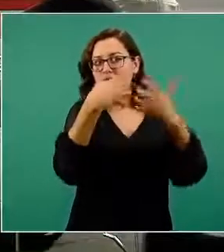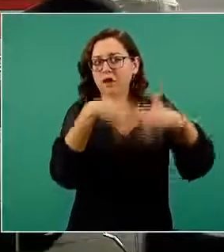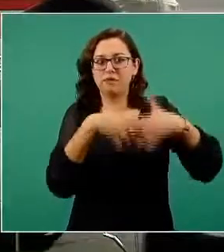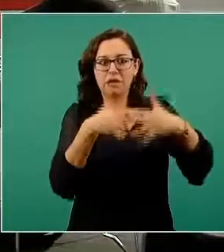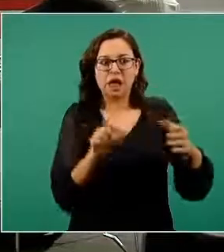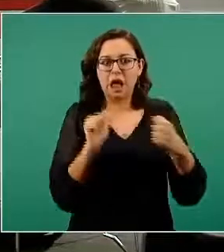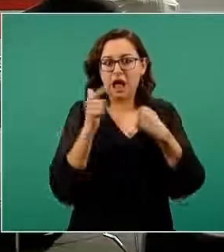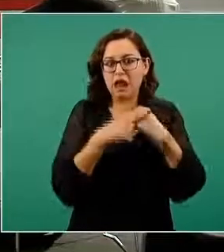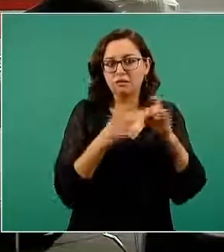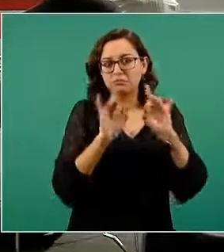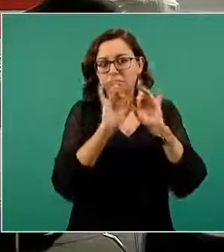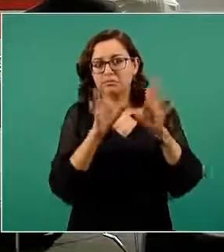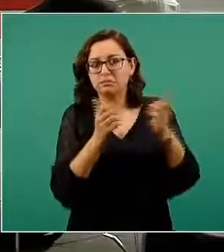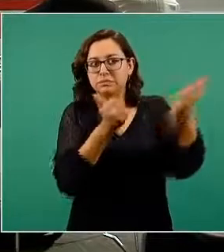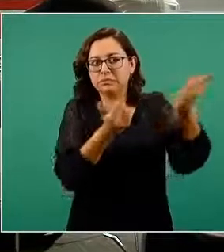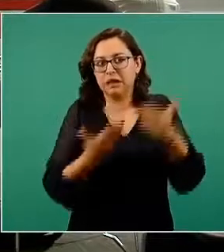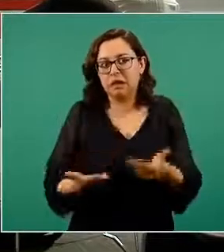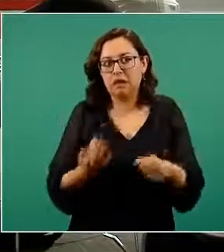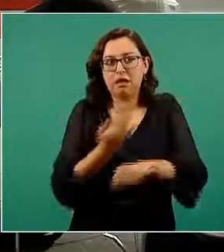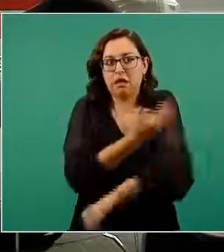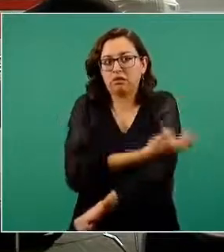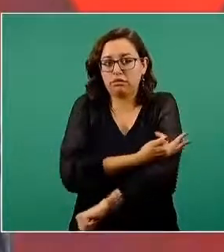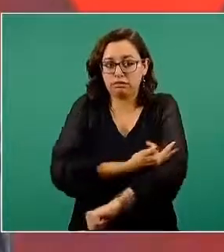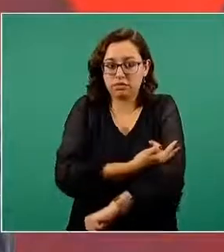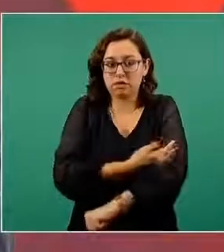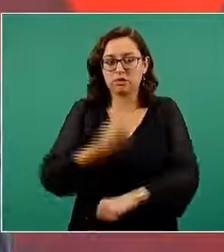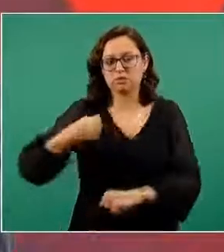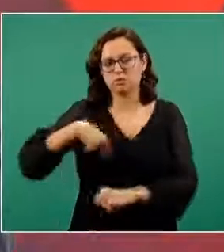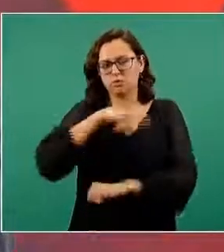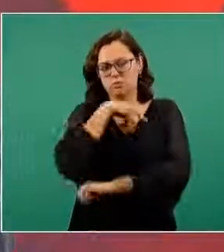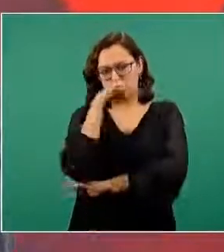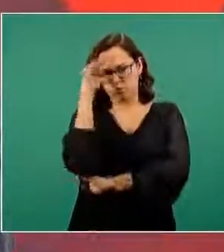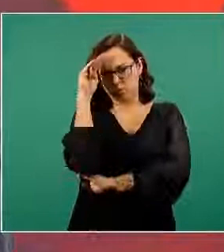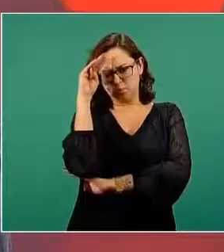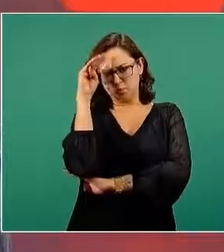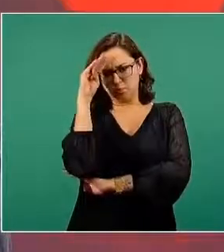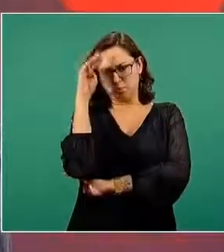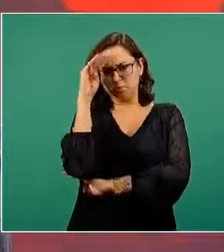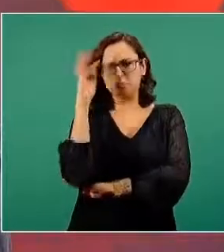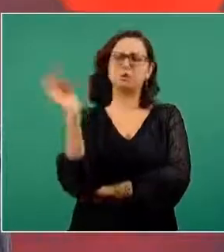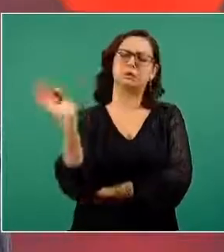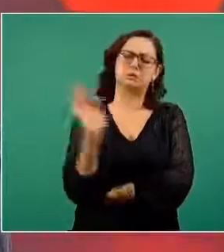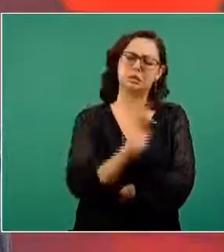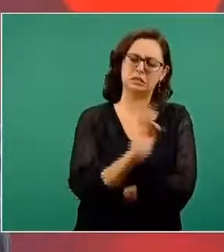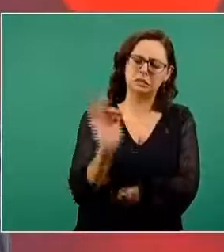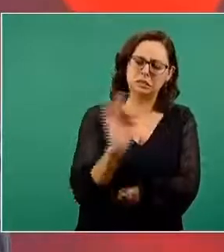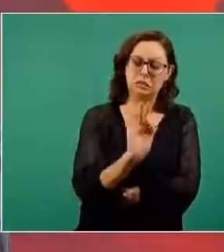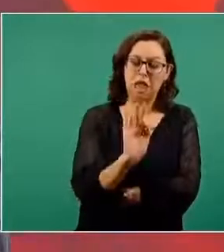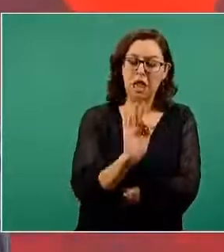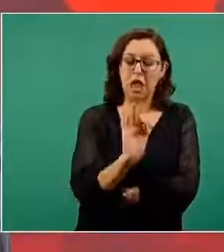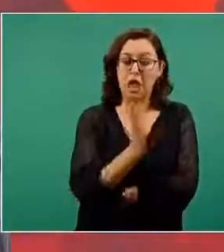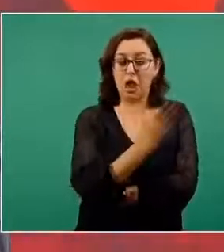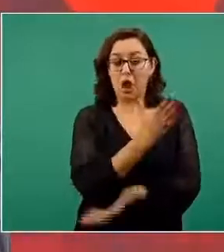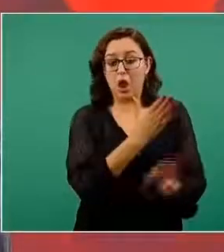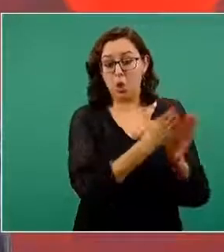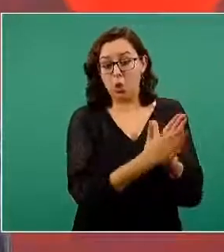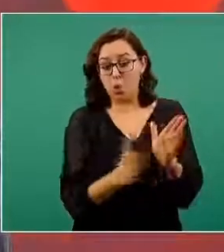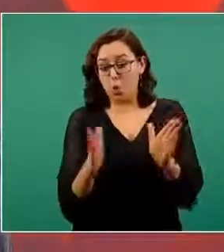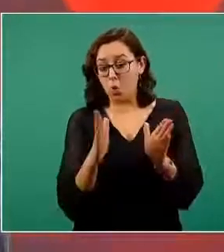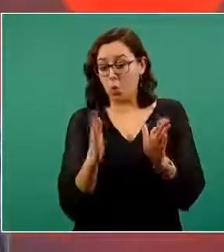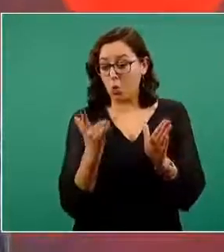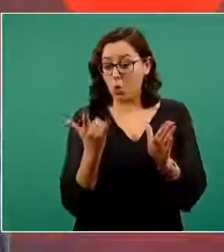vacunas, consideramos de una manera prudente que posiblemente rumbo a mitad de julio, el séptimo